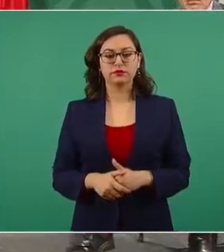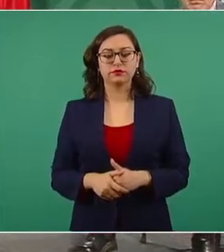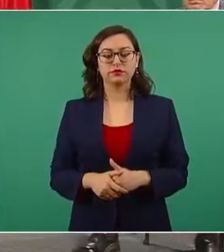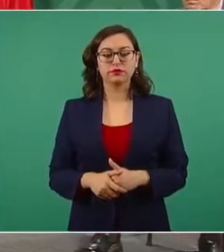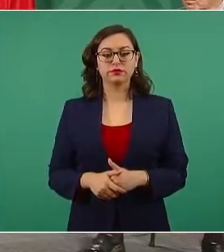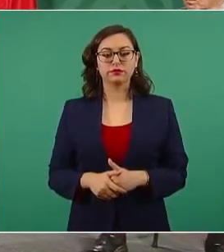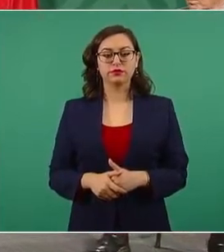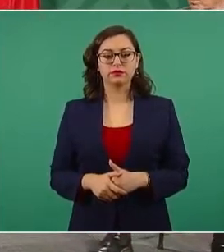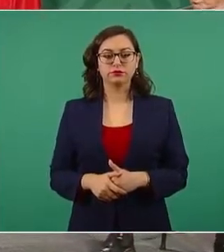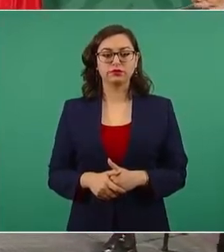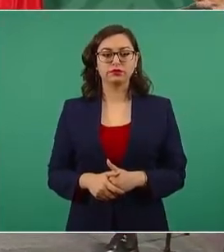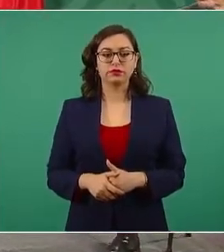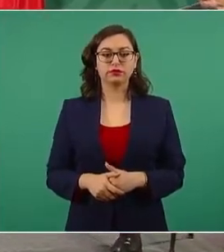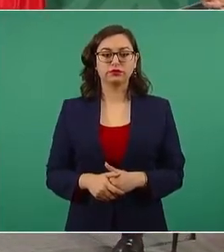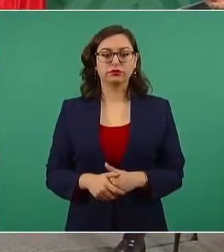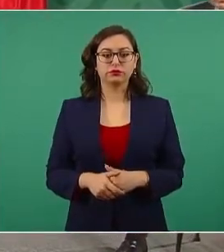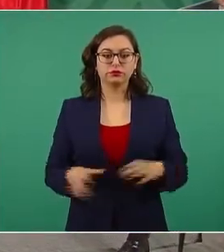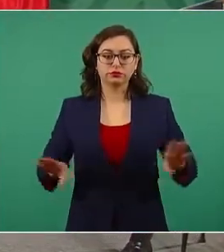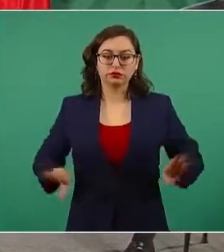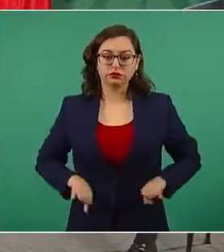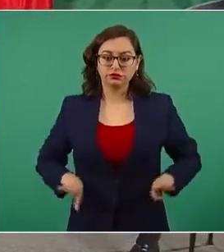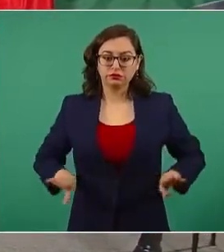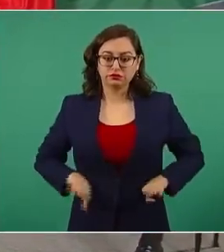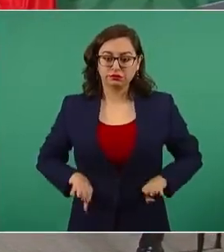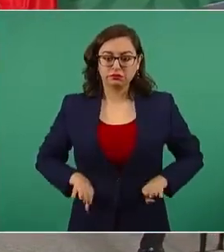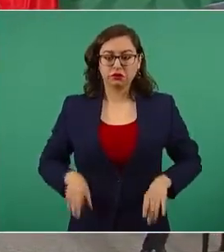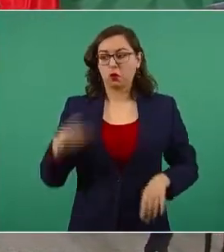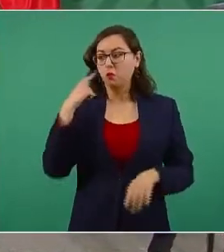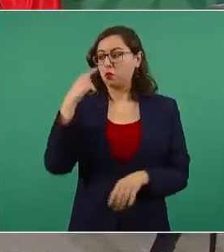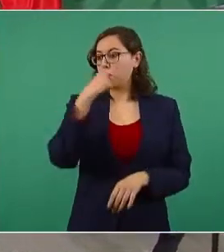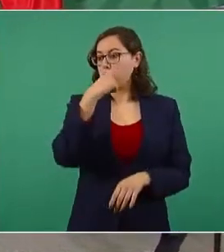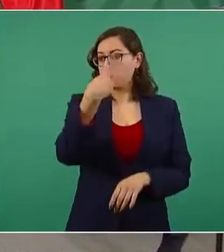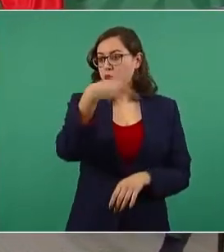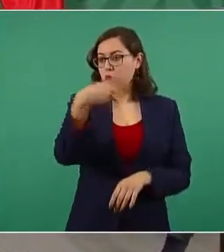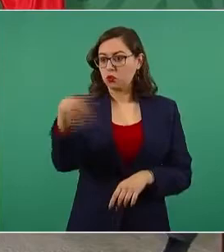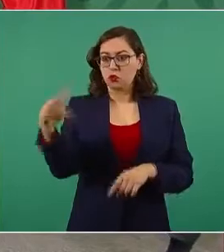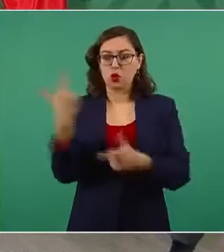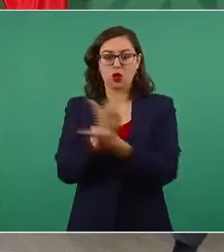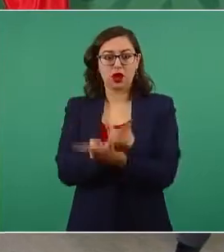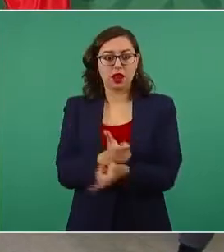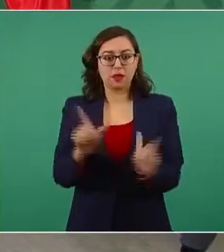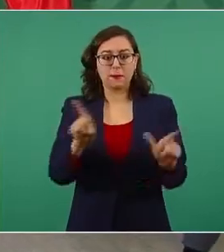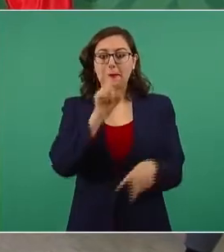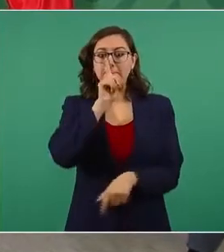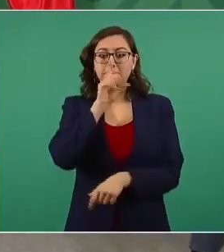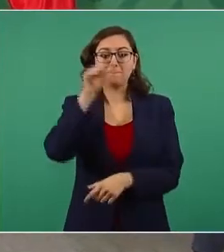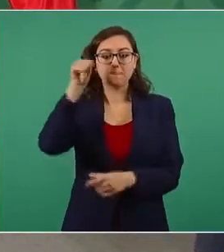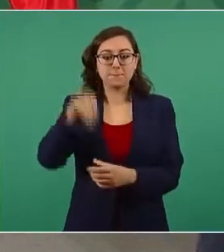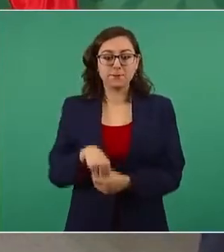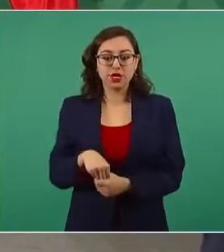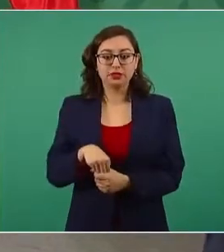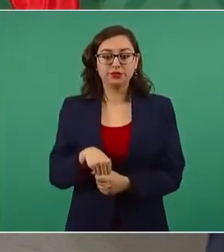que se haga de manera libre, que se vote en secreto,